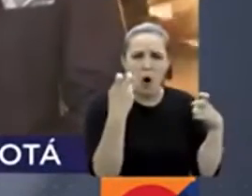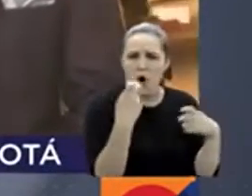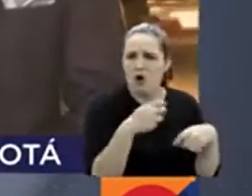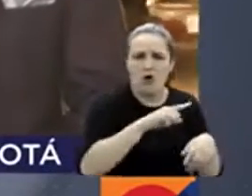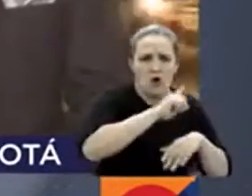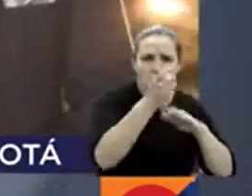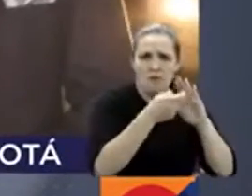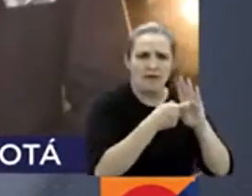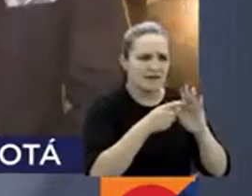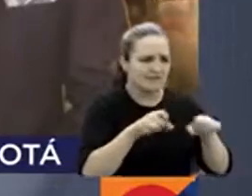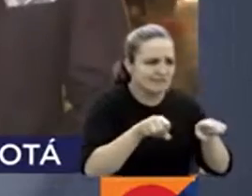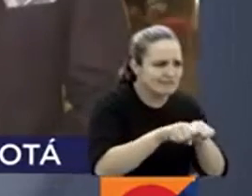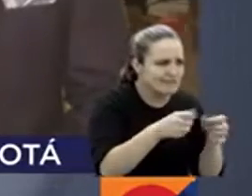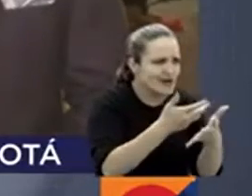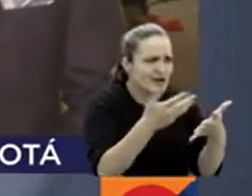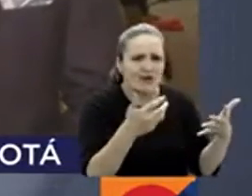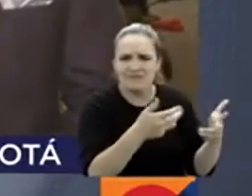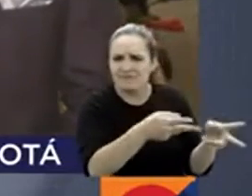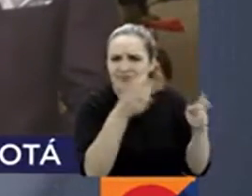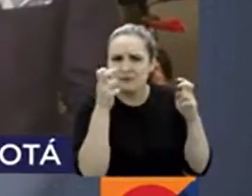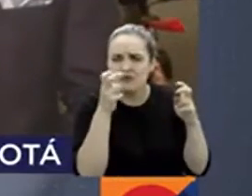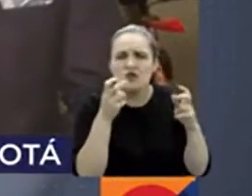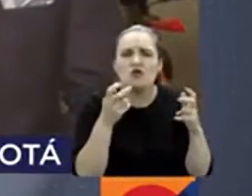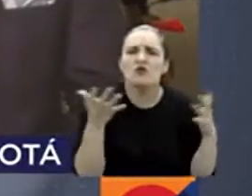buenas noches. ¿En dónde fue el robo?